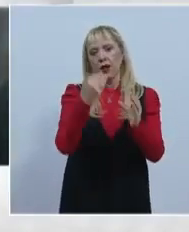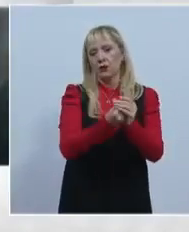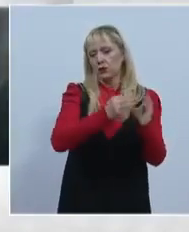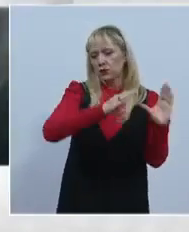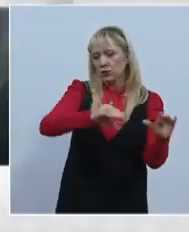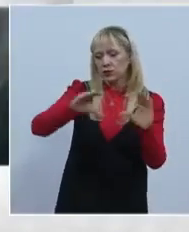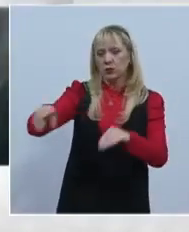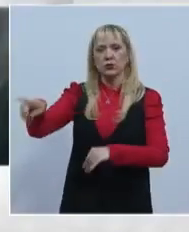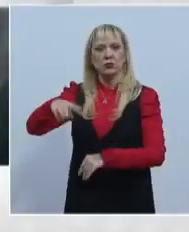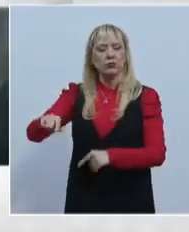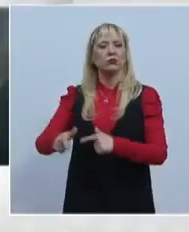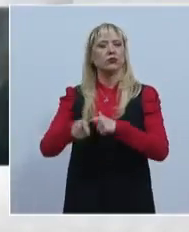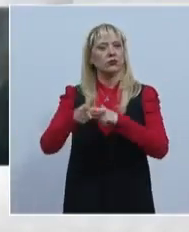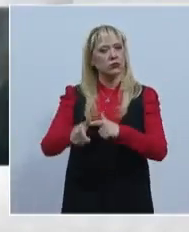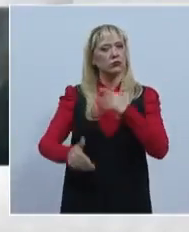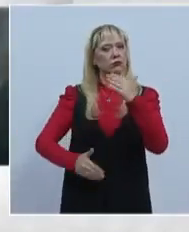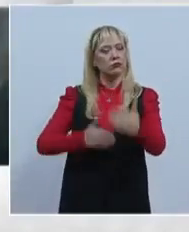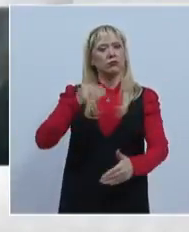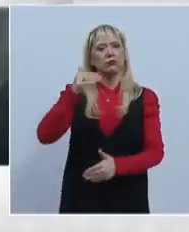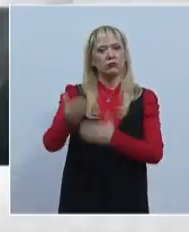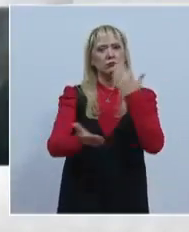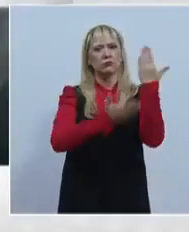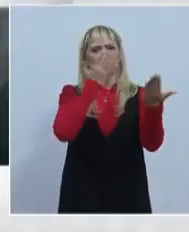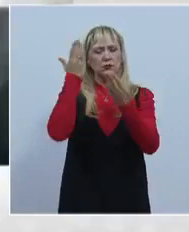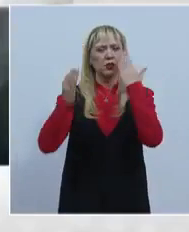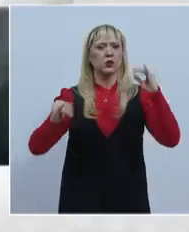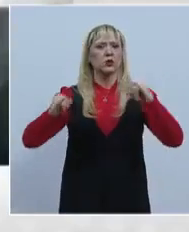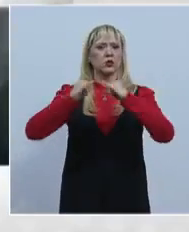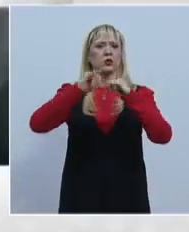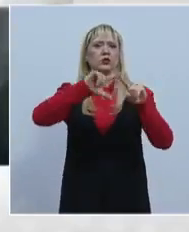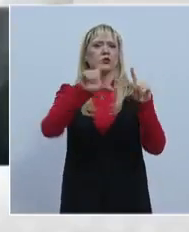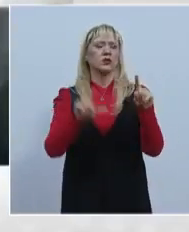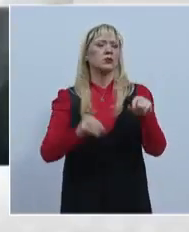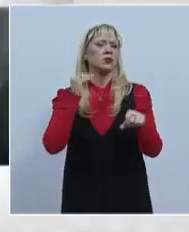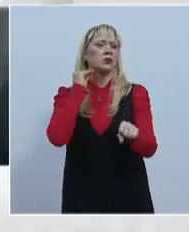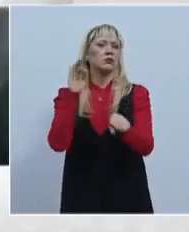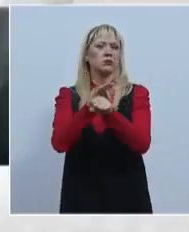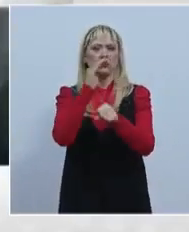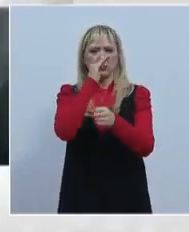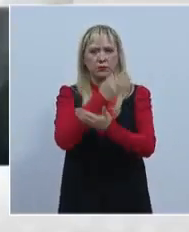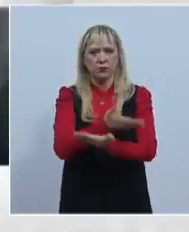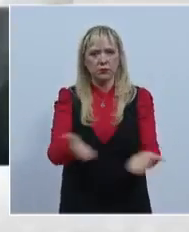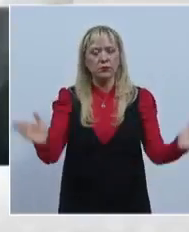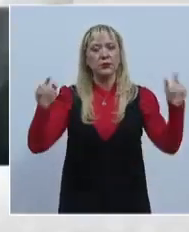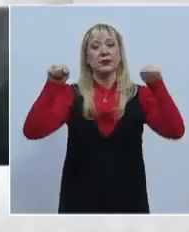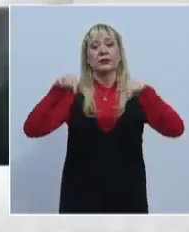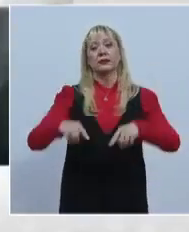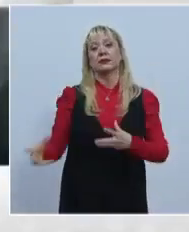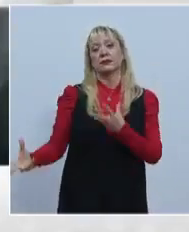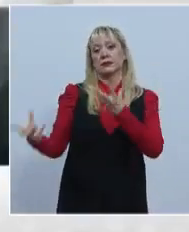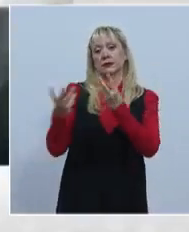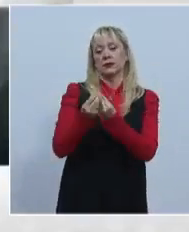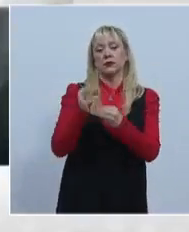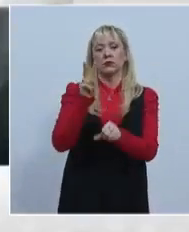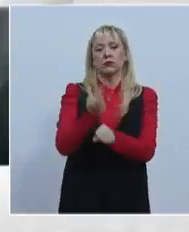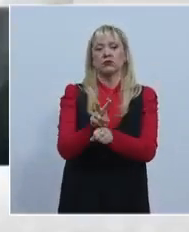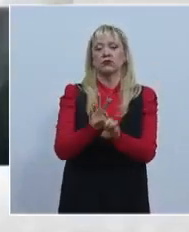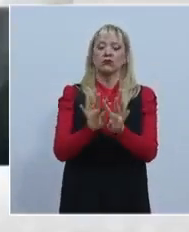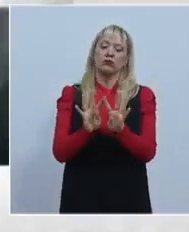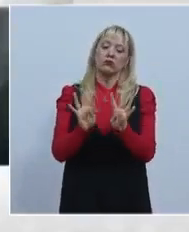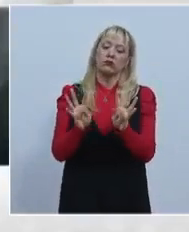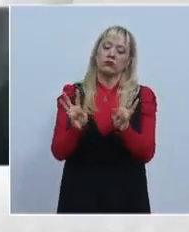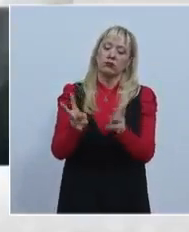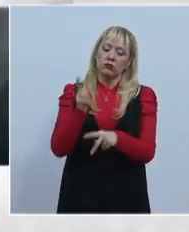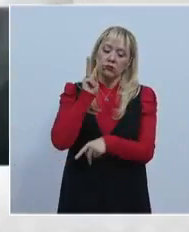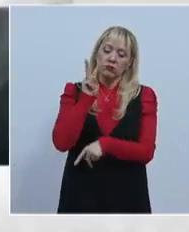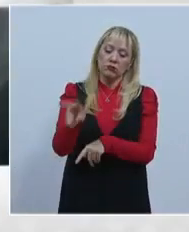contribuyan a seguir posicionando al Instituto Federal de Defensoría Pública, órgano auxiliar del Consejo de la Judicatura Federal, como la